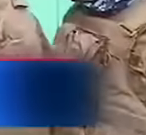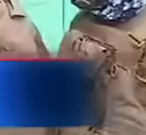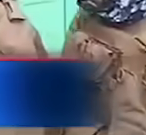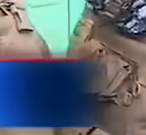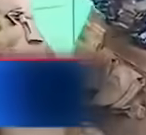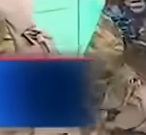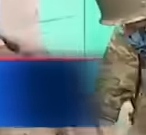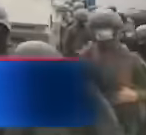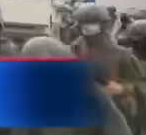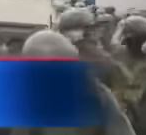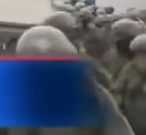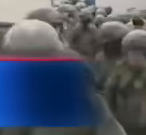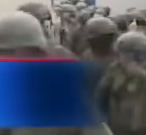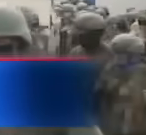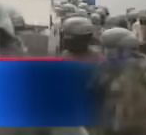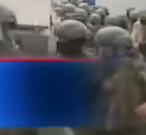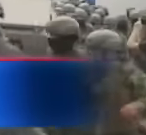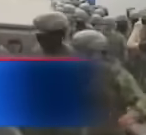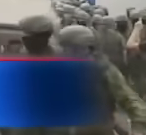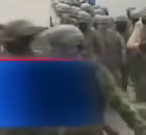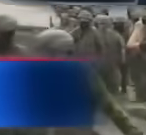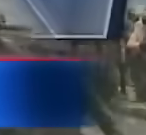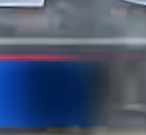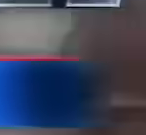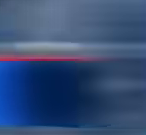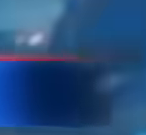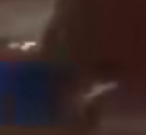función para operar en el sistema carcelario.